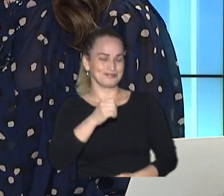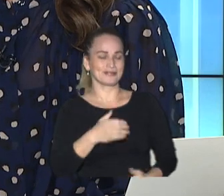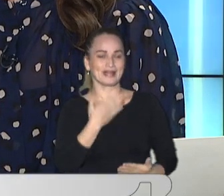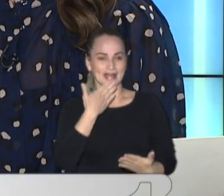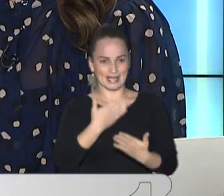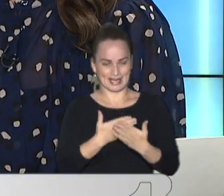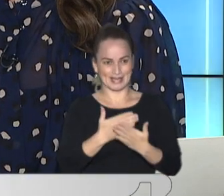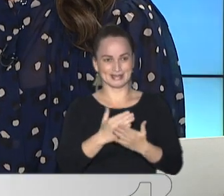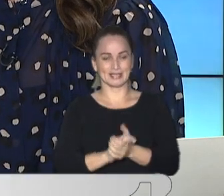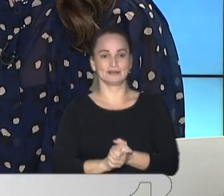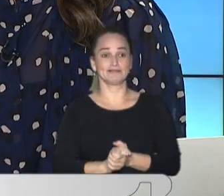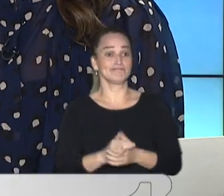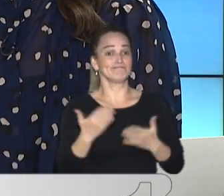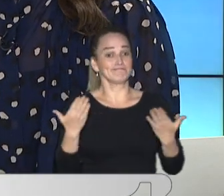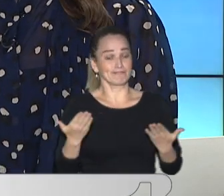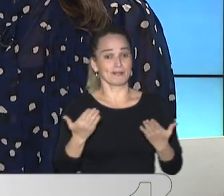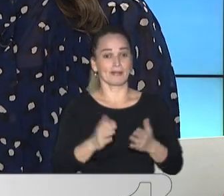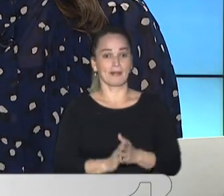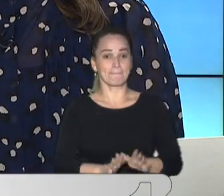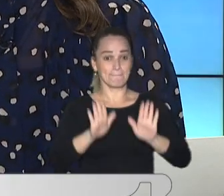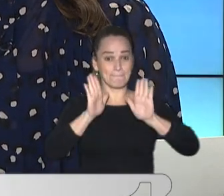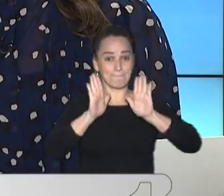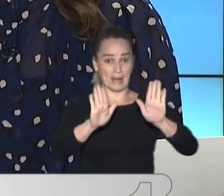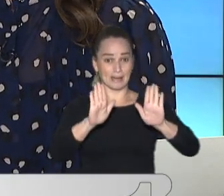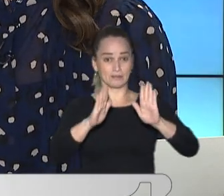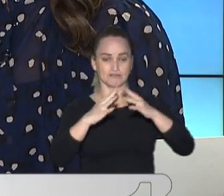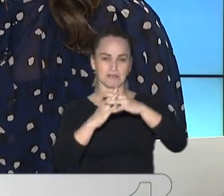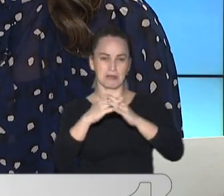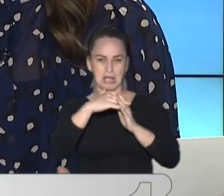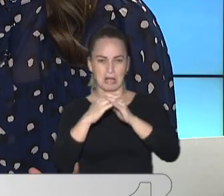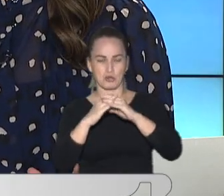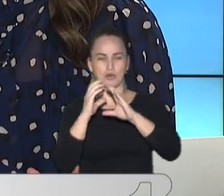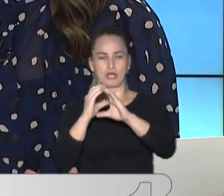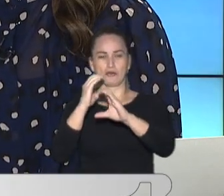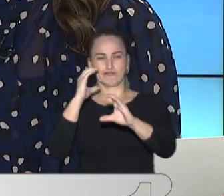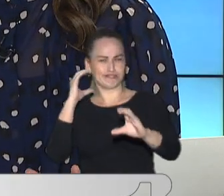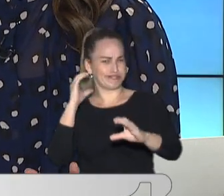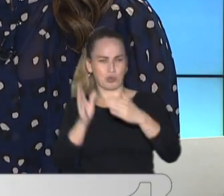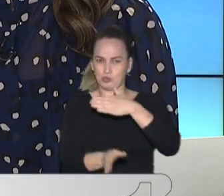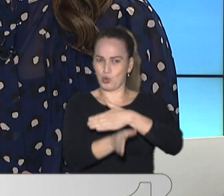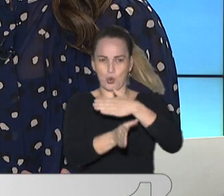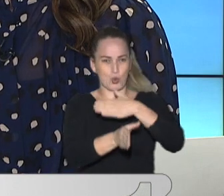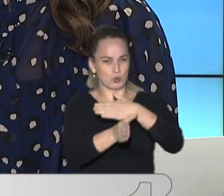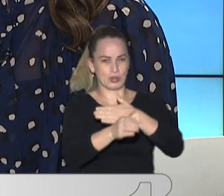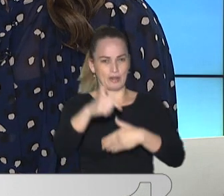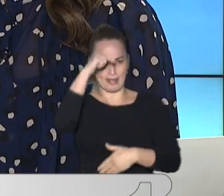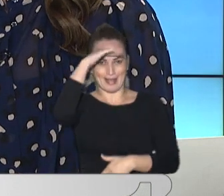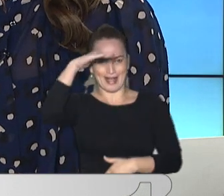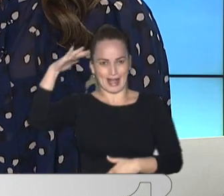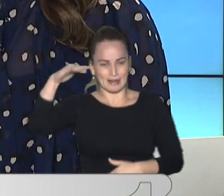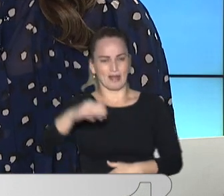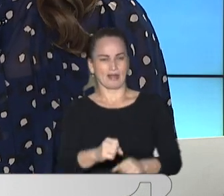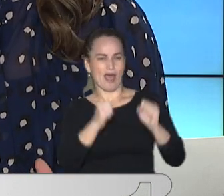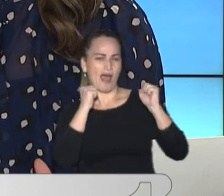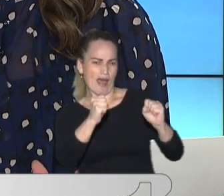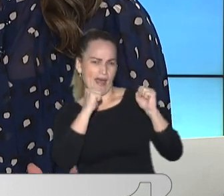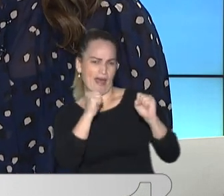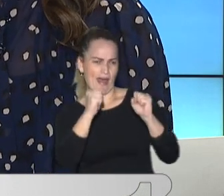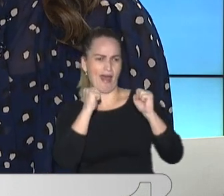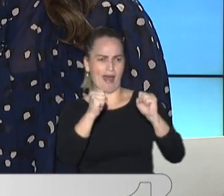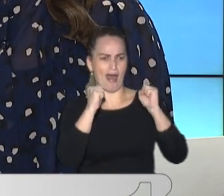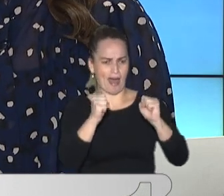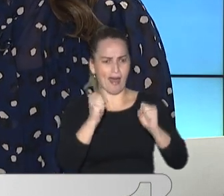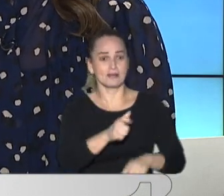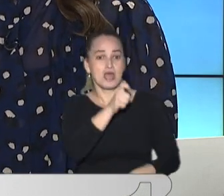se mantiene por tiempo indefinido el paro de camioneros en Cartagena, en protesta contra los peajes internos de la ciudad. Los